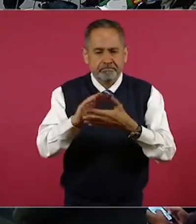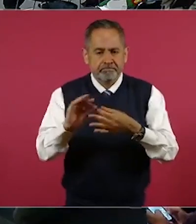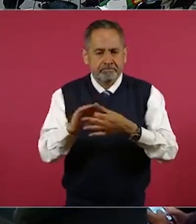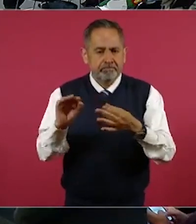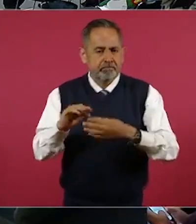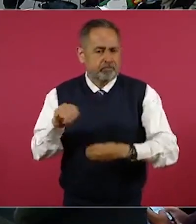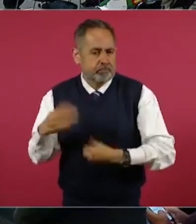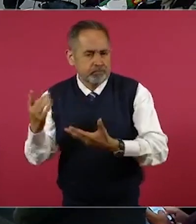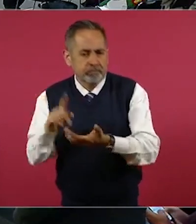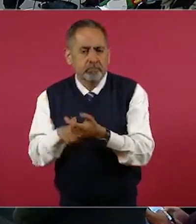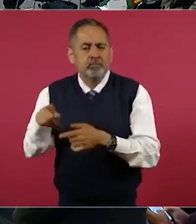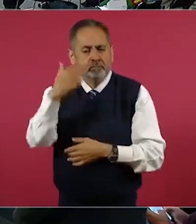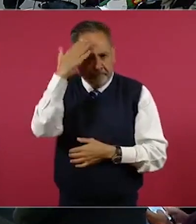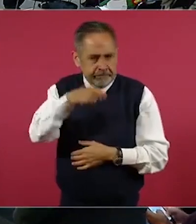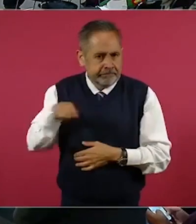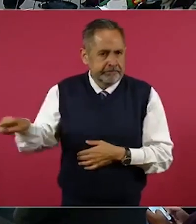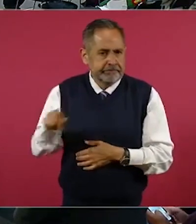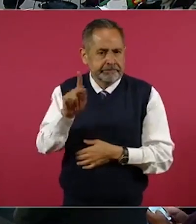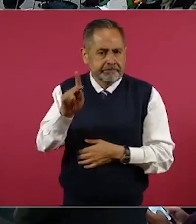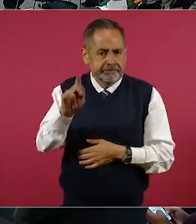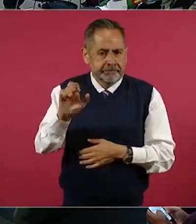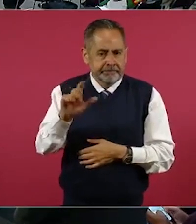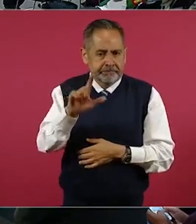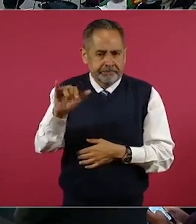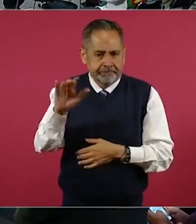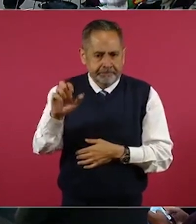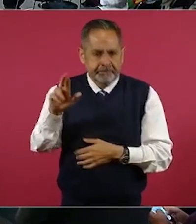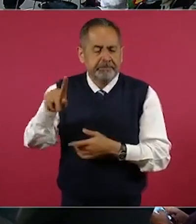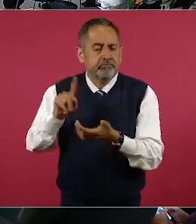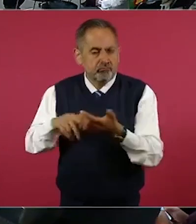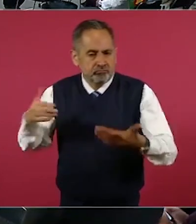que el maestro pellicer era